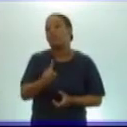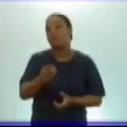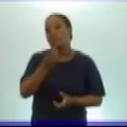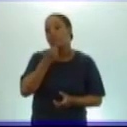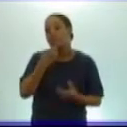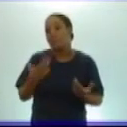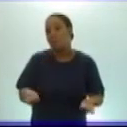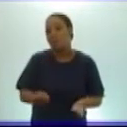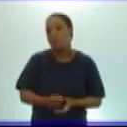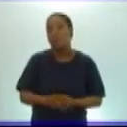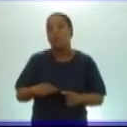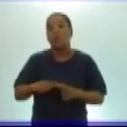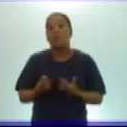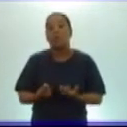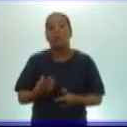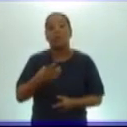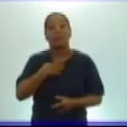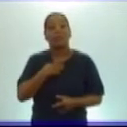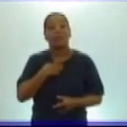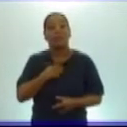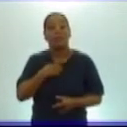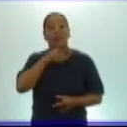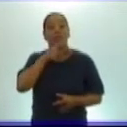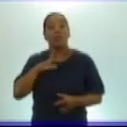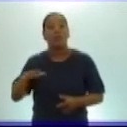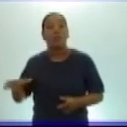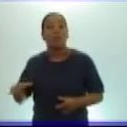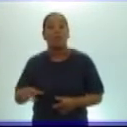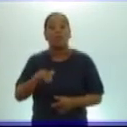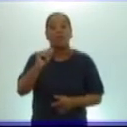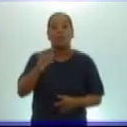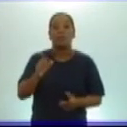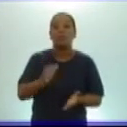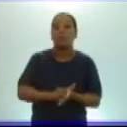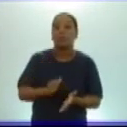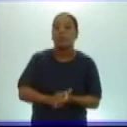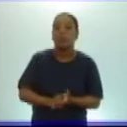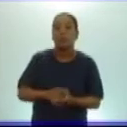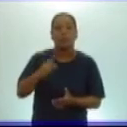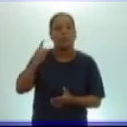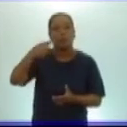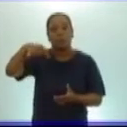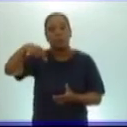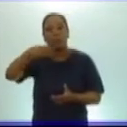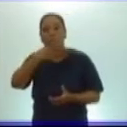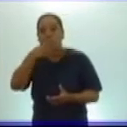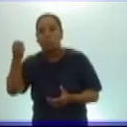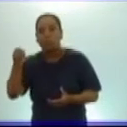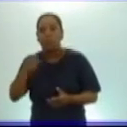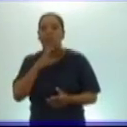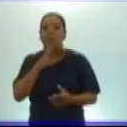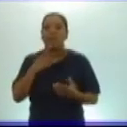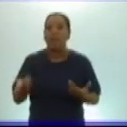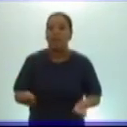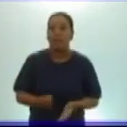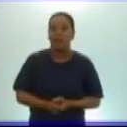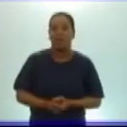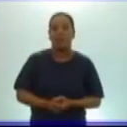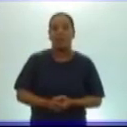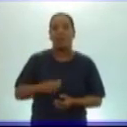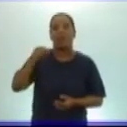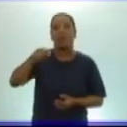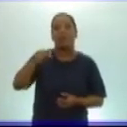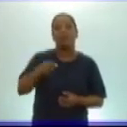porque aunque tenemos un componente líquido y un componente sólido que es prácticamente insoluble, fíjense que aquí las